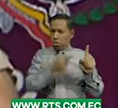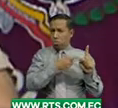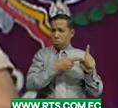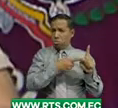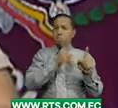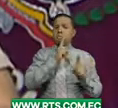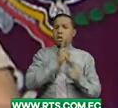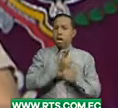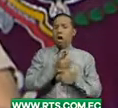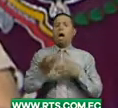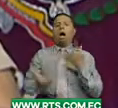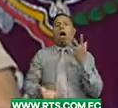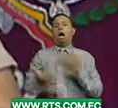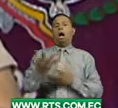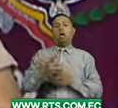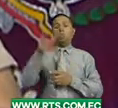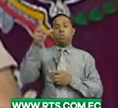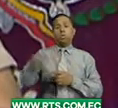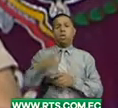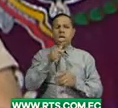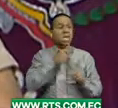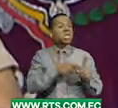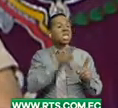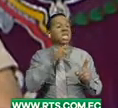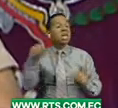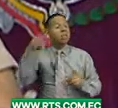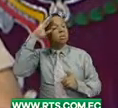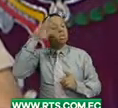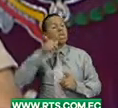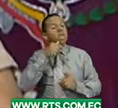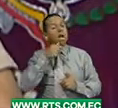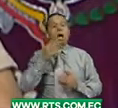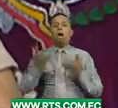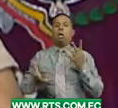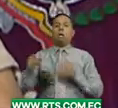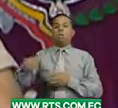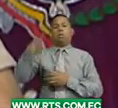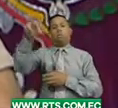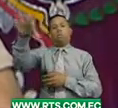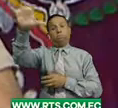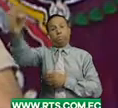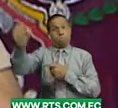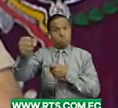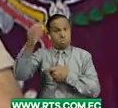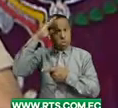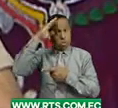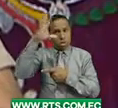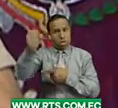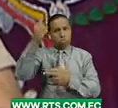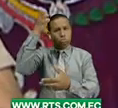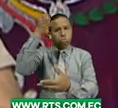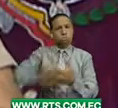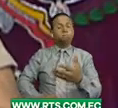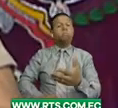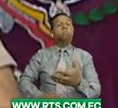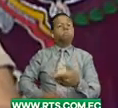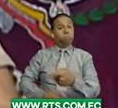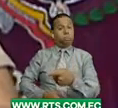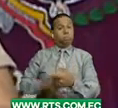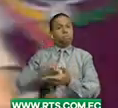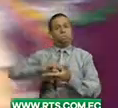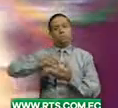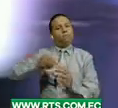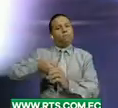extorsión, automáticamente pues se inicia un sumario administrativo, se inicia las acciones legales pertinentes para, en este caso, separarlo